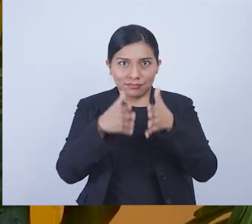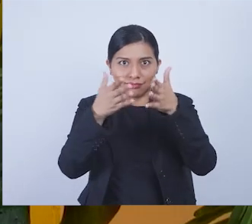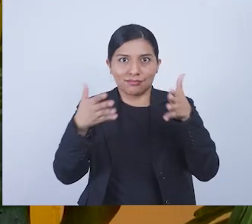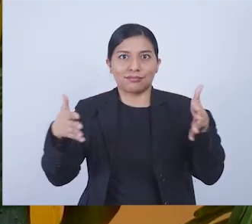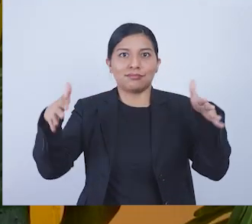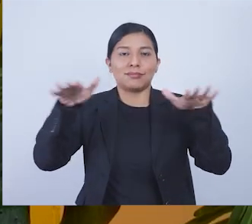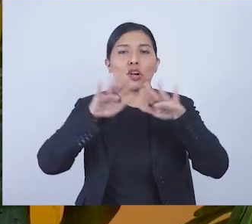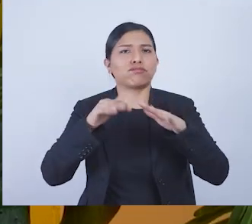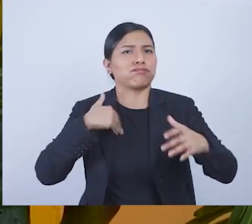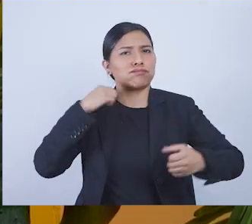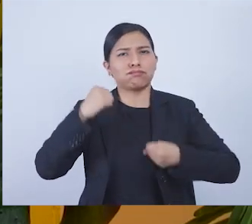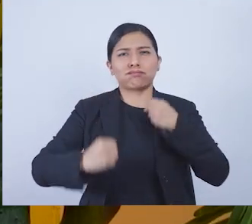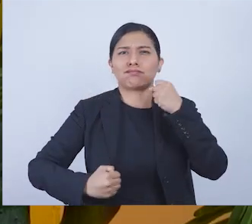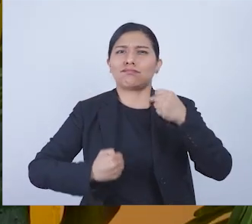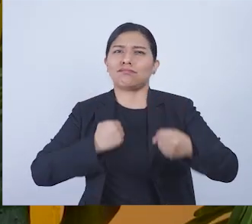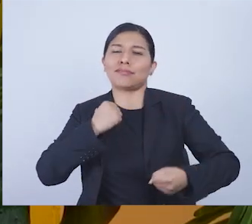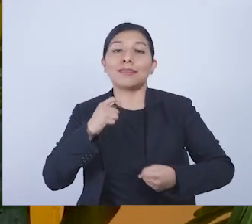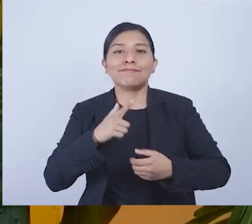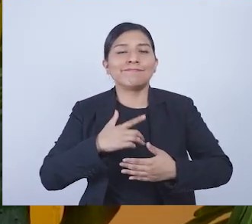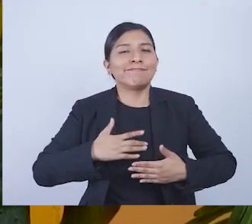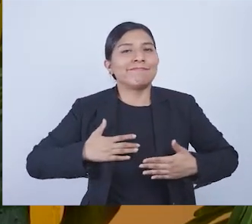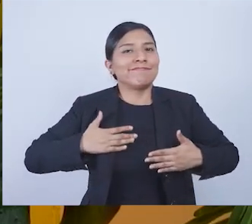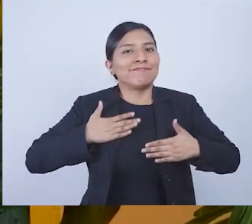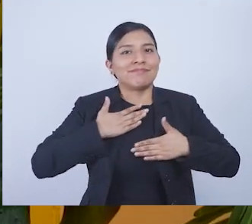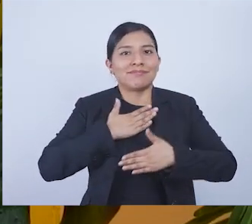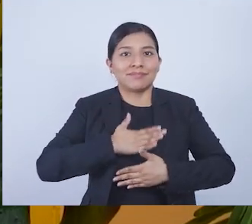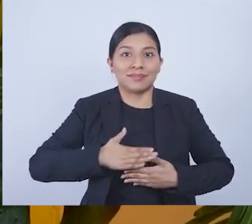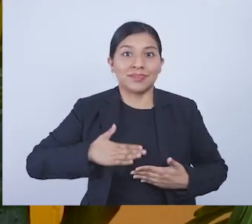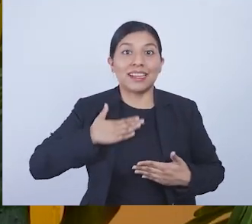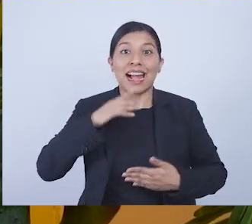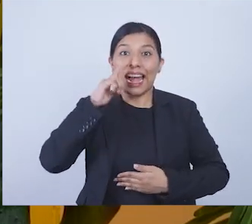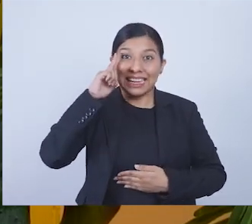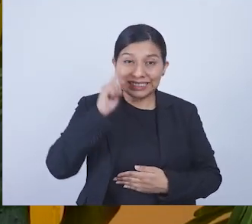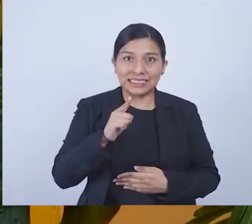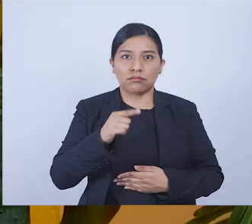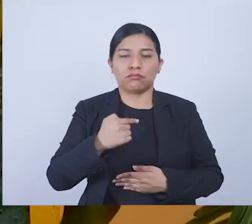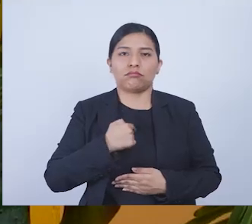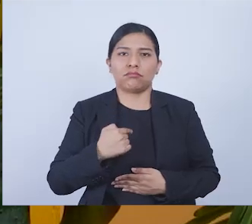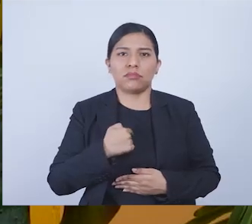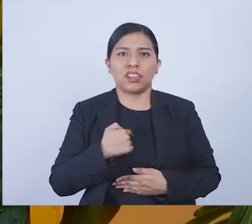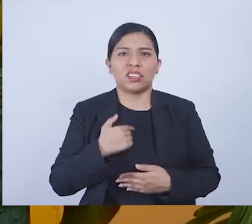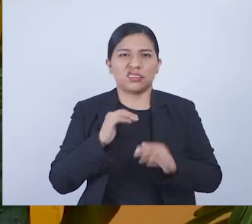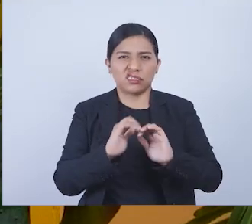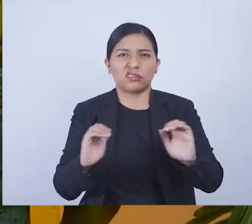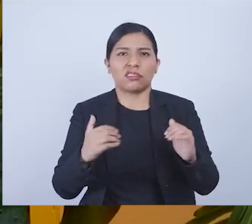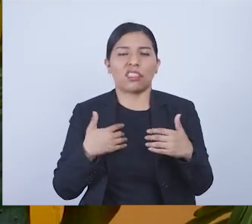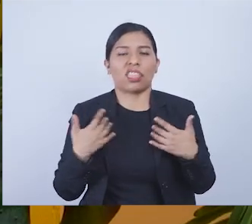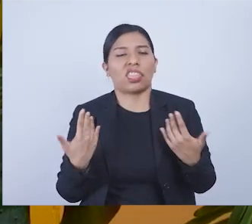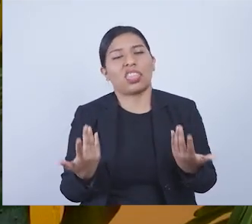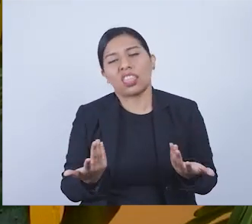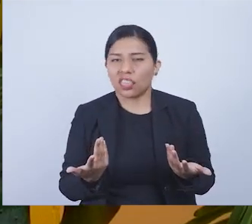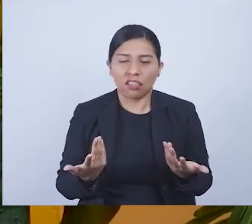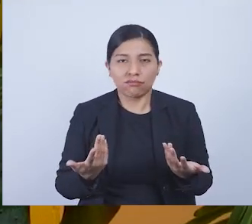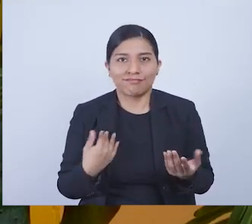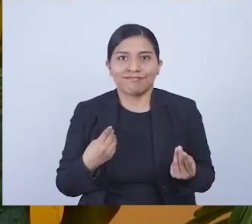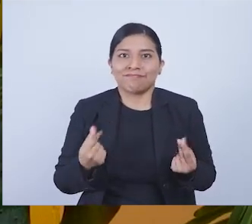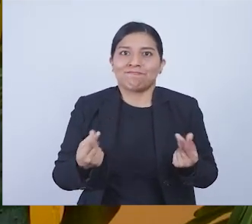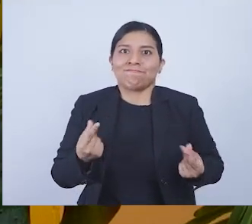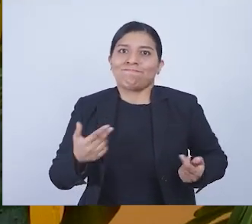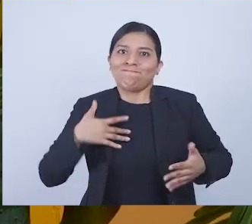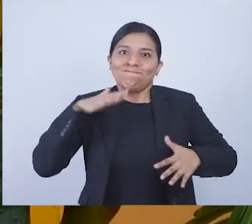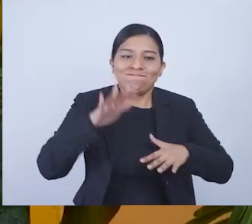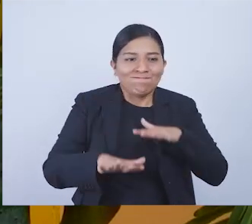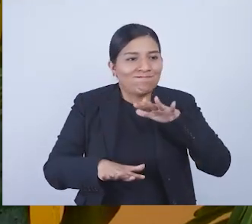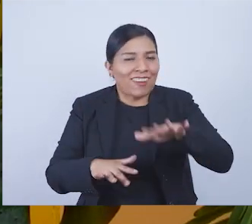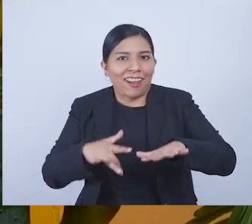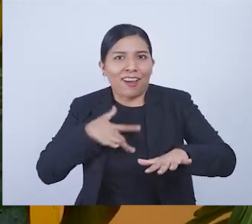correr, de nadar, ese disfrute que además que anímicamente le ayuda mucho al niño, está produciendo todas